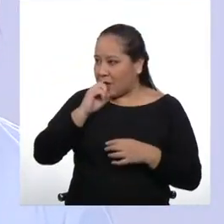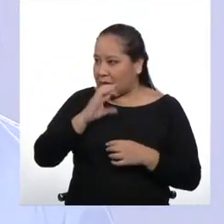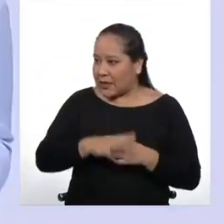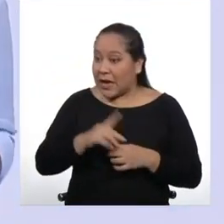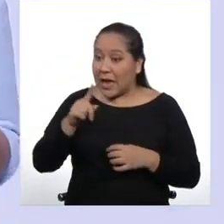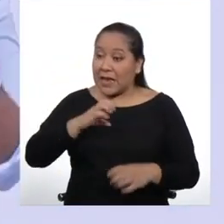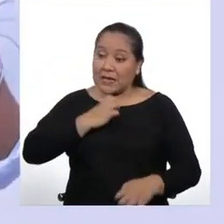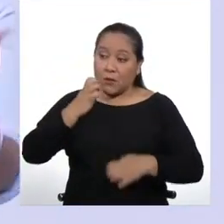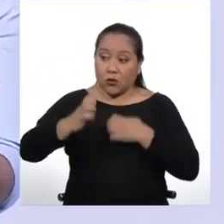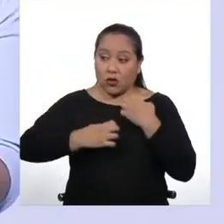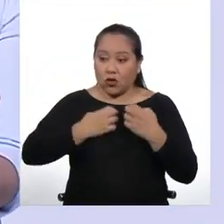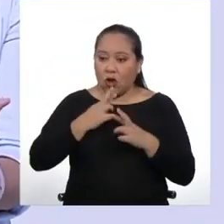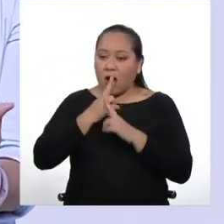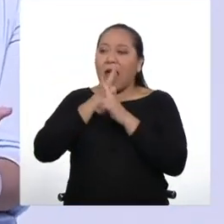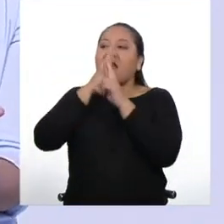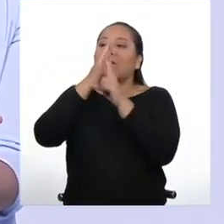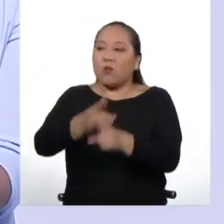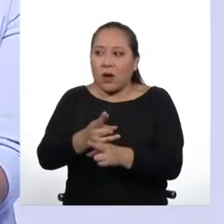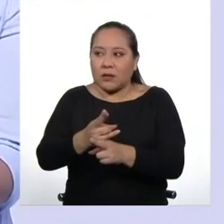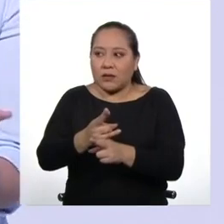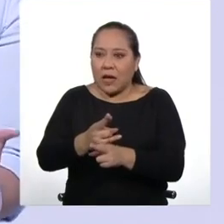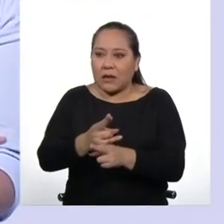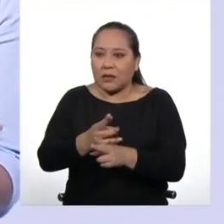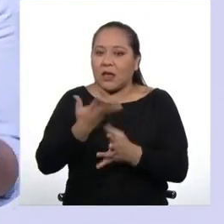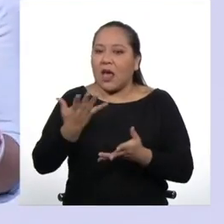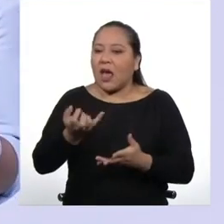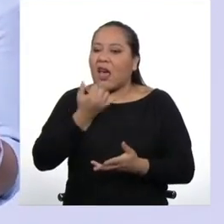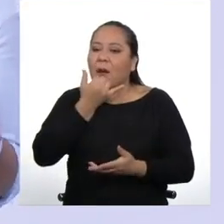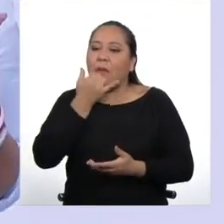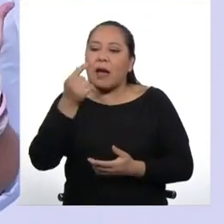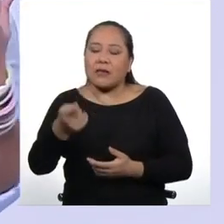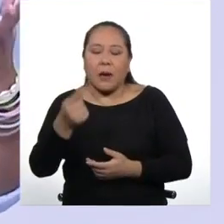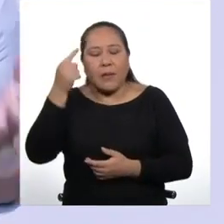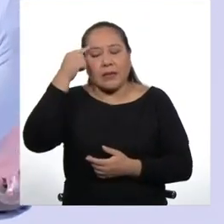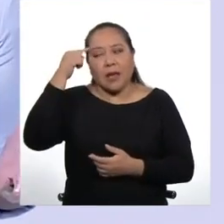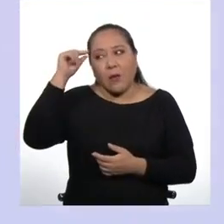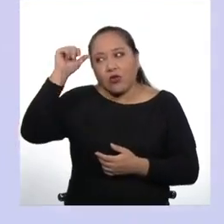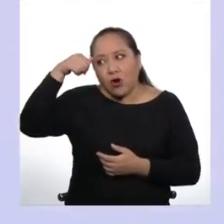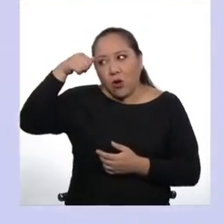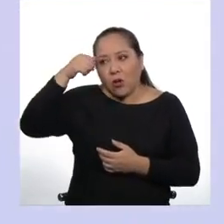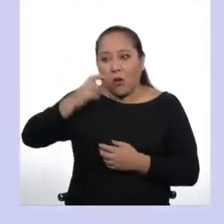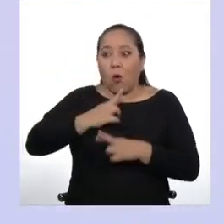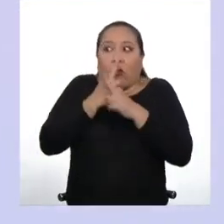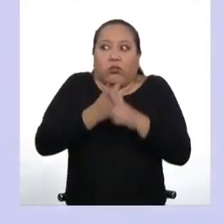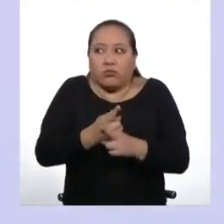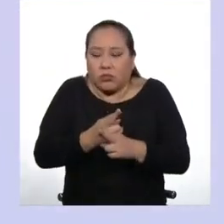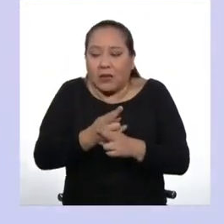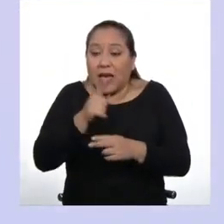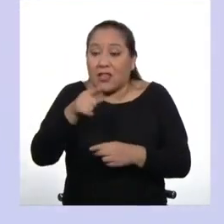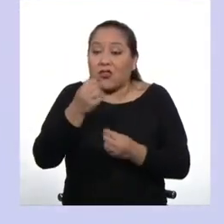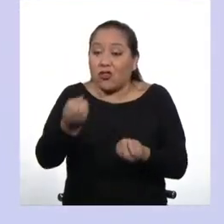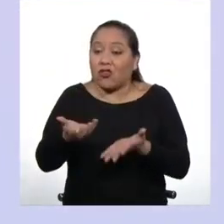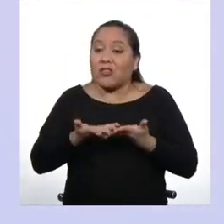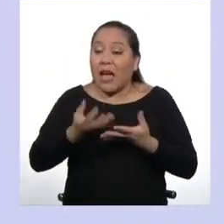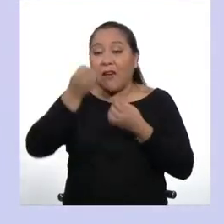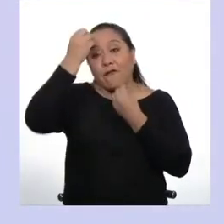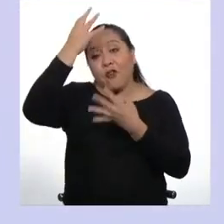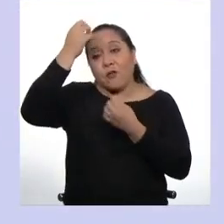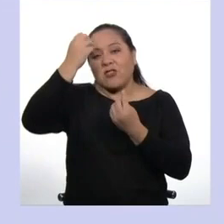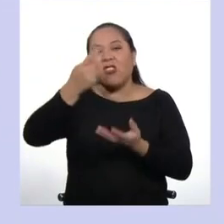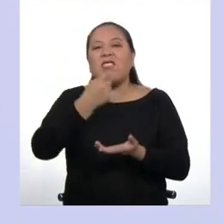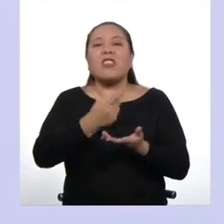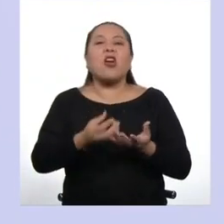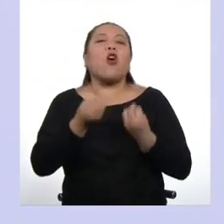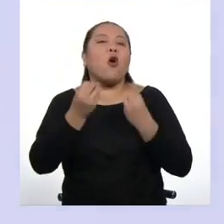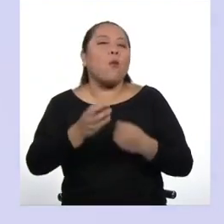las emociones son reacciones que experimentamos cuando nos sucede, pensamos o recordamos algo. Y nos dan información sobre lo que estamos viviendo